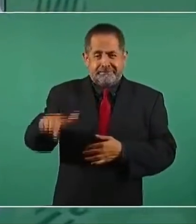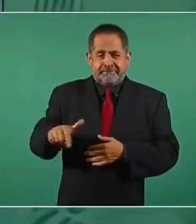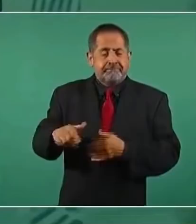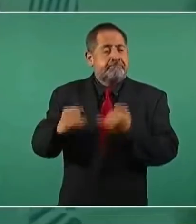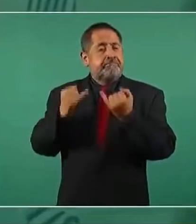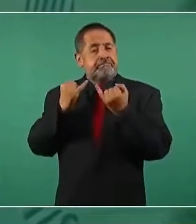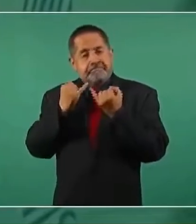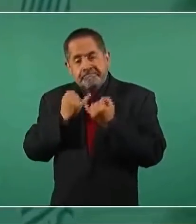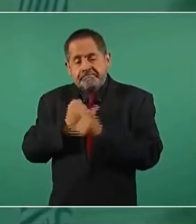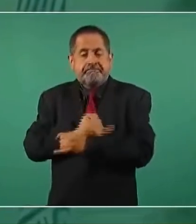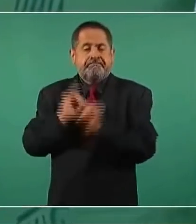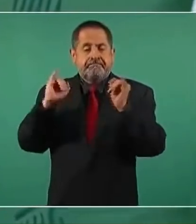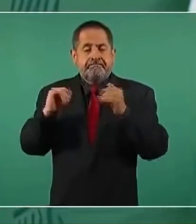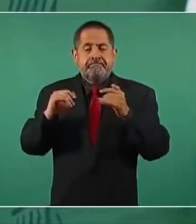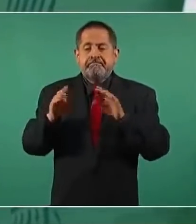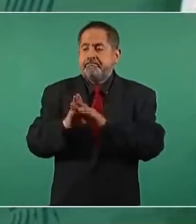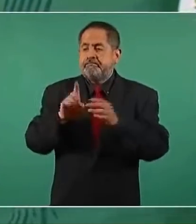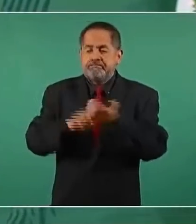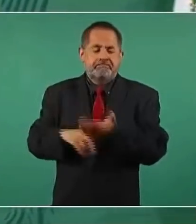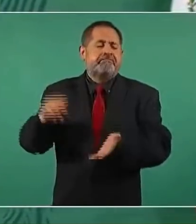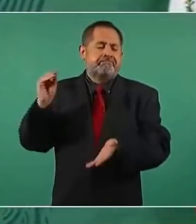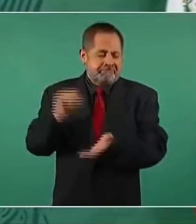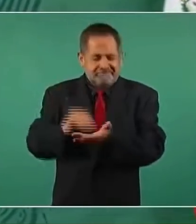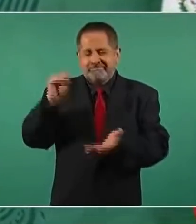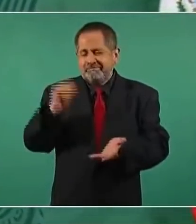pues continúa lo mismo.